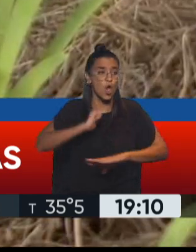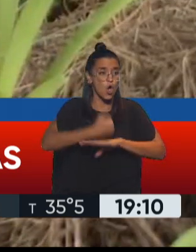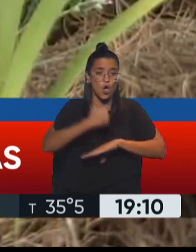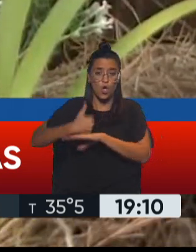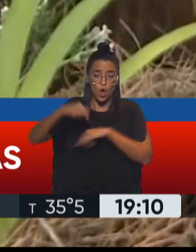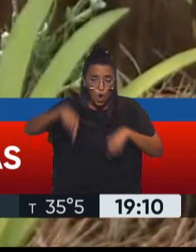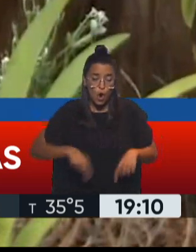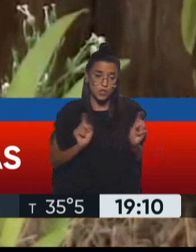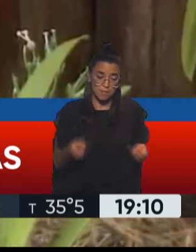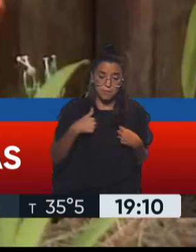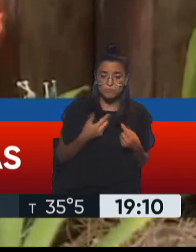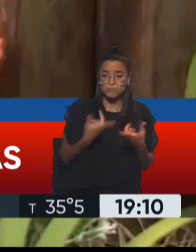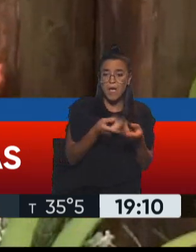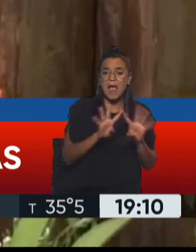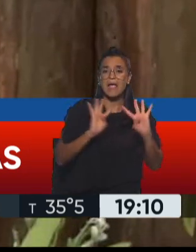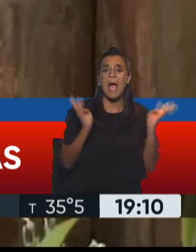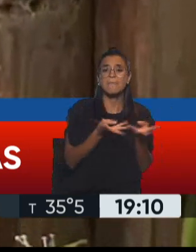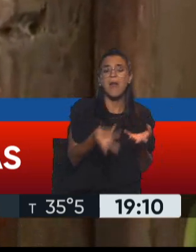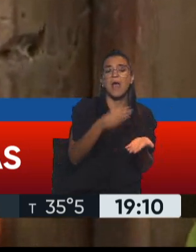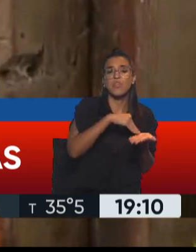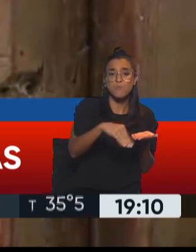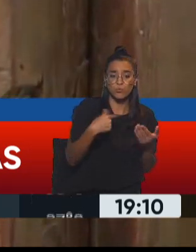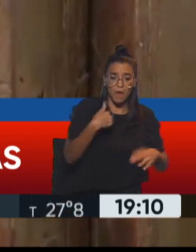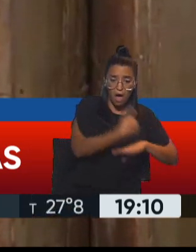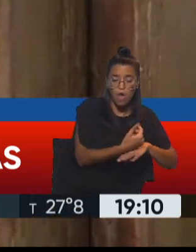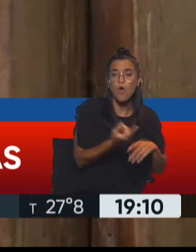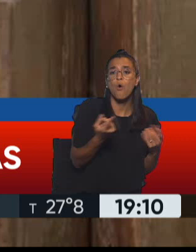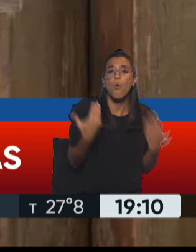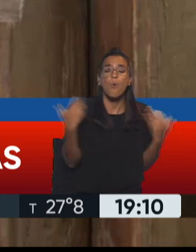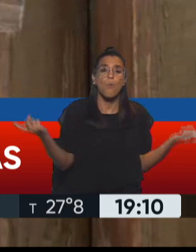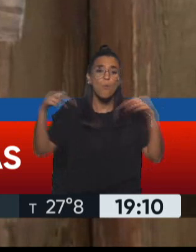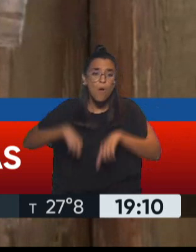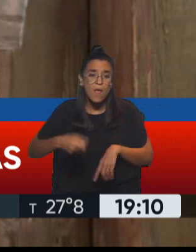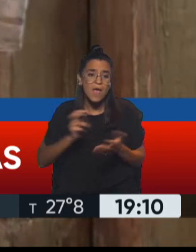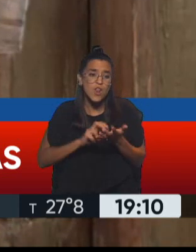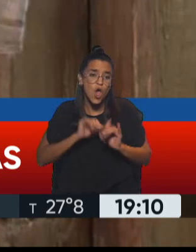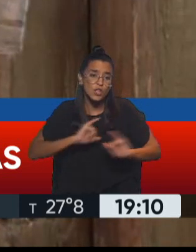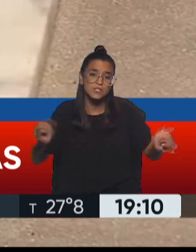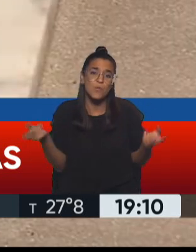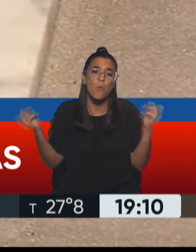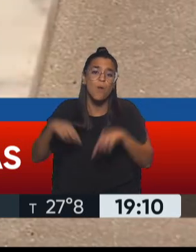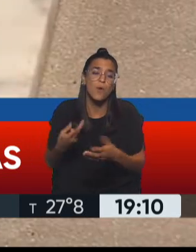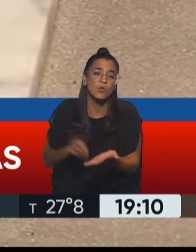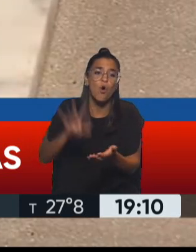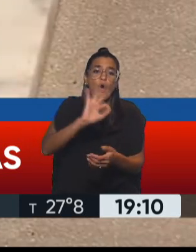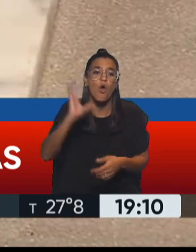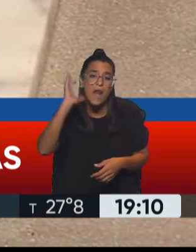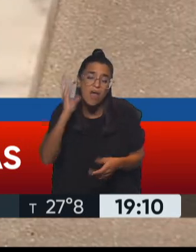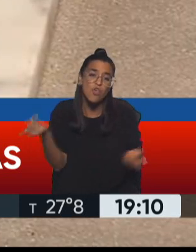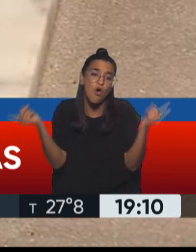hoy quizás a mí desde la Cámara de Diputados y espero pronto volviendo a conducir un noticiero o haciendo un programa de